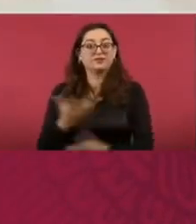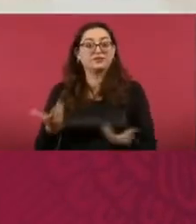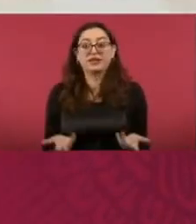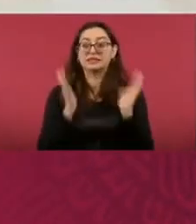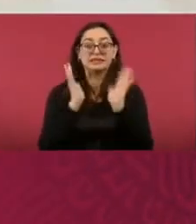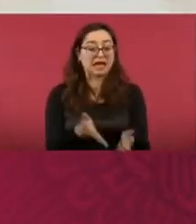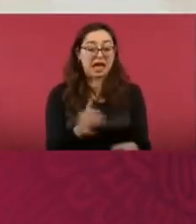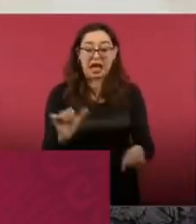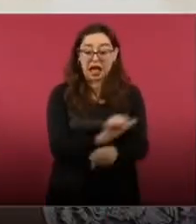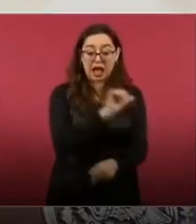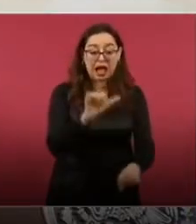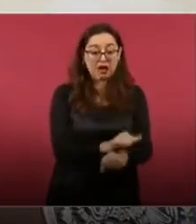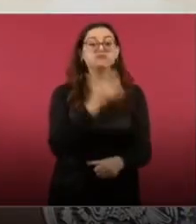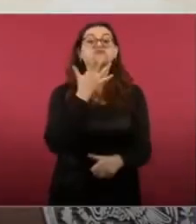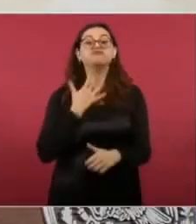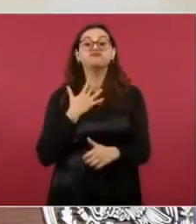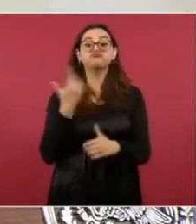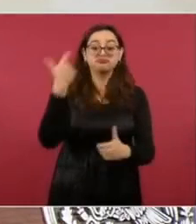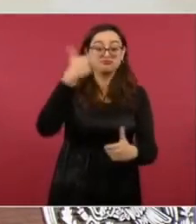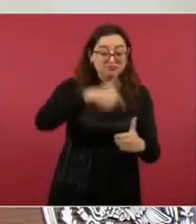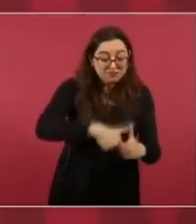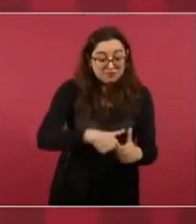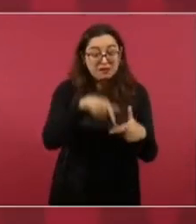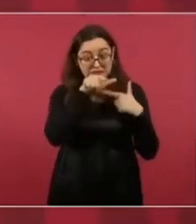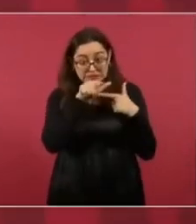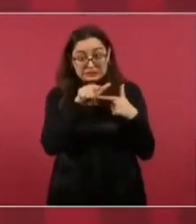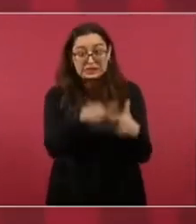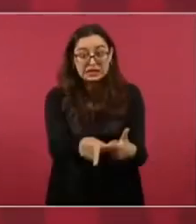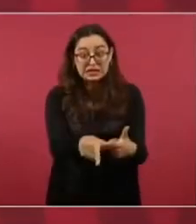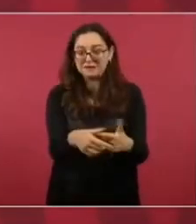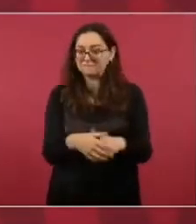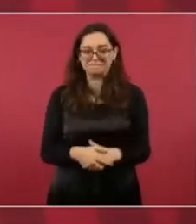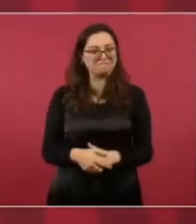combustible o de combustible o de